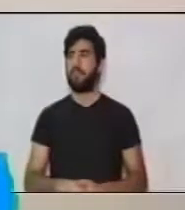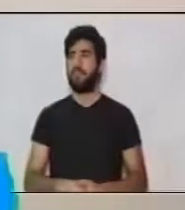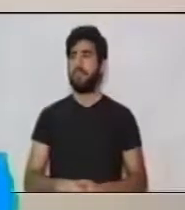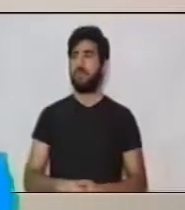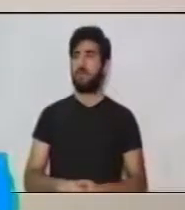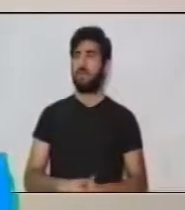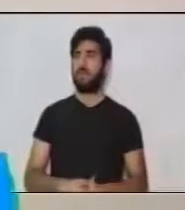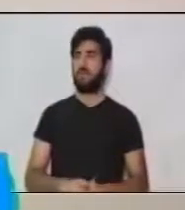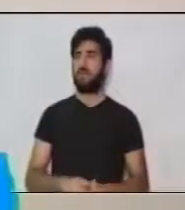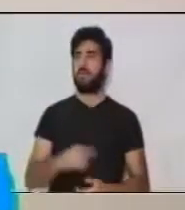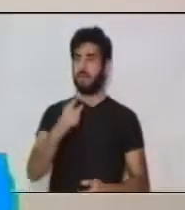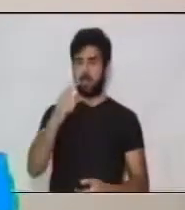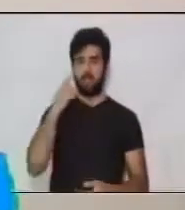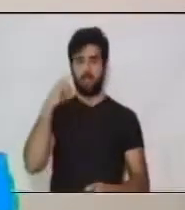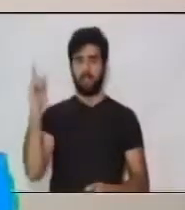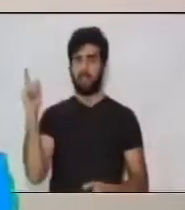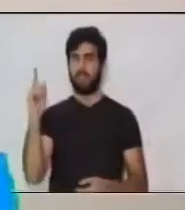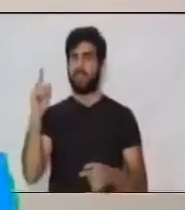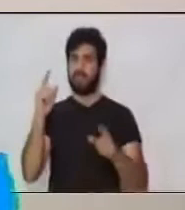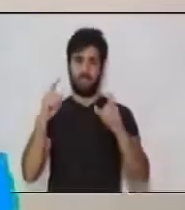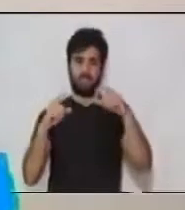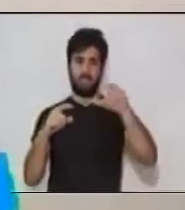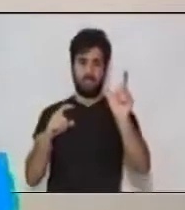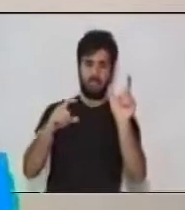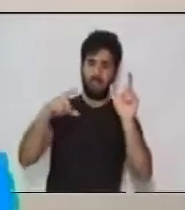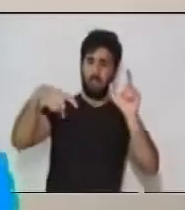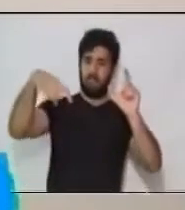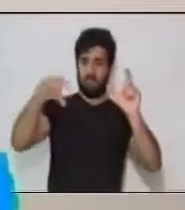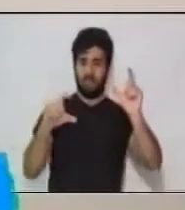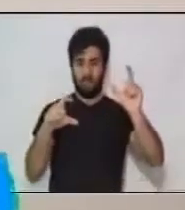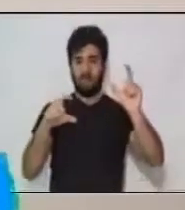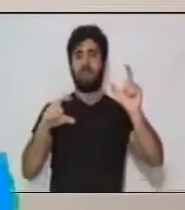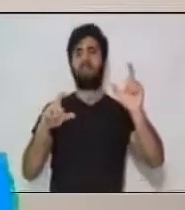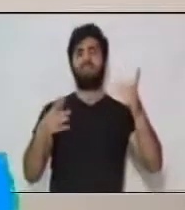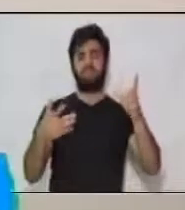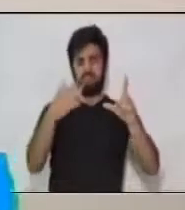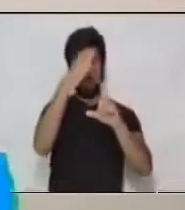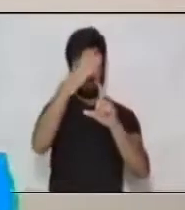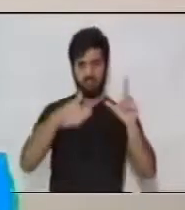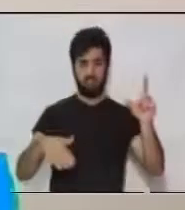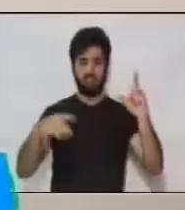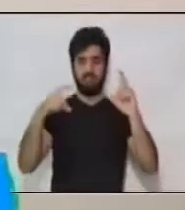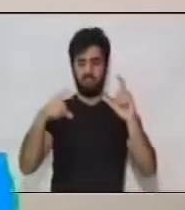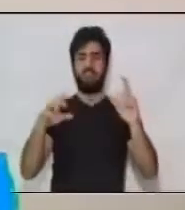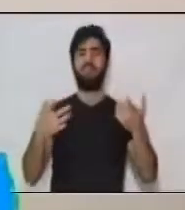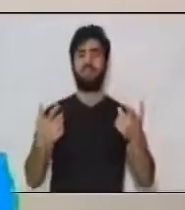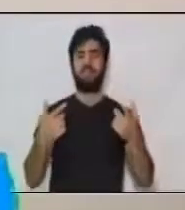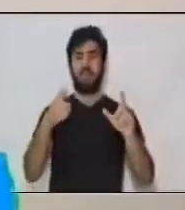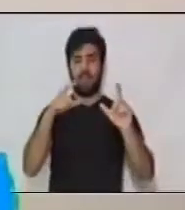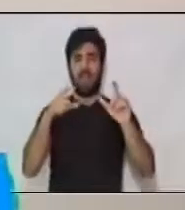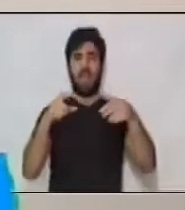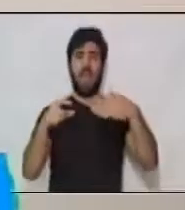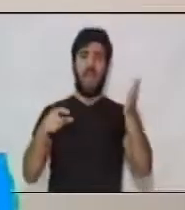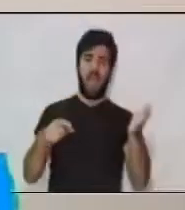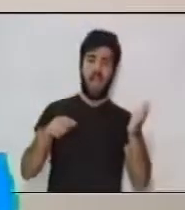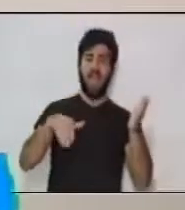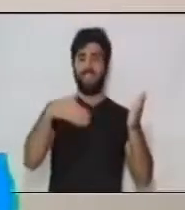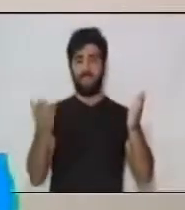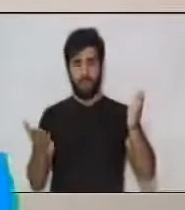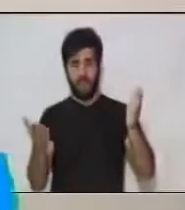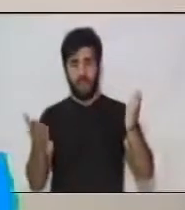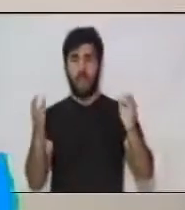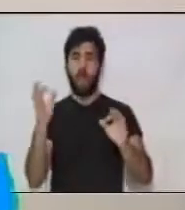El ángulo F y el ángulo G, ¿qué serán? ¿Serán alternos externos o alternos